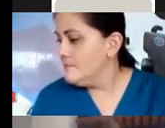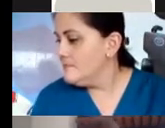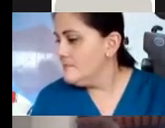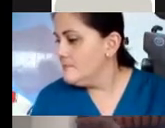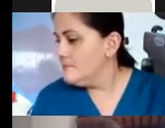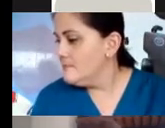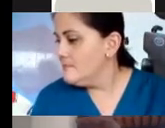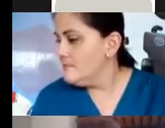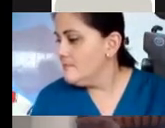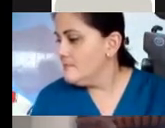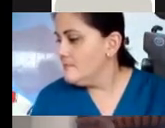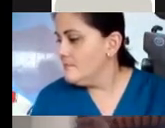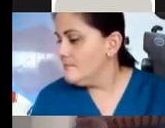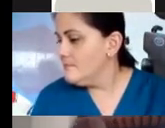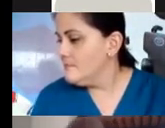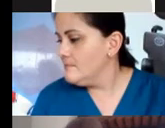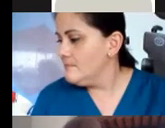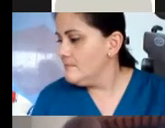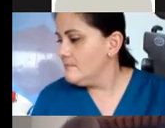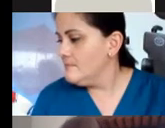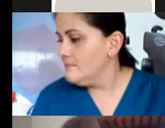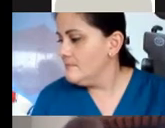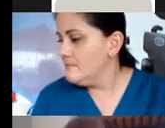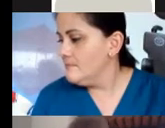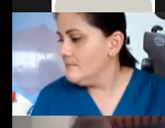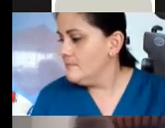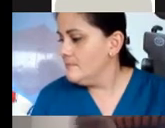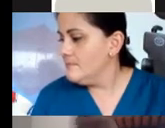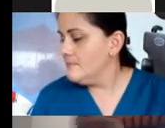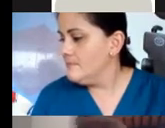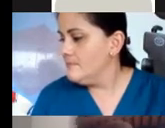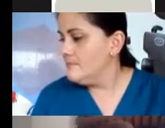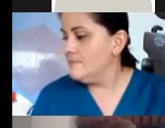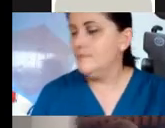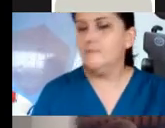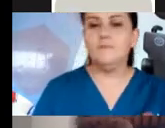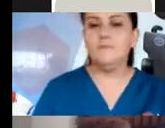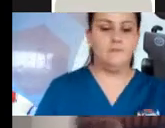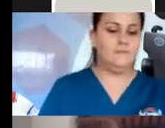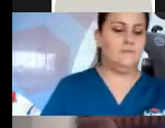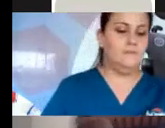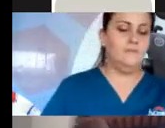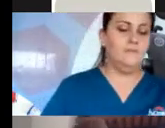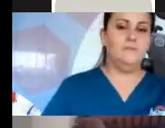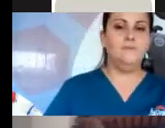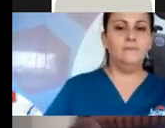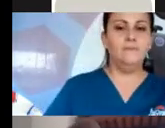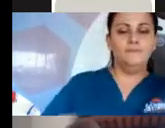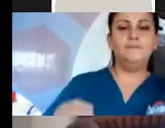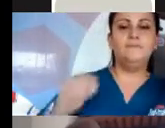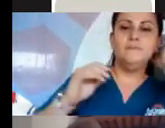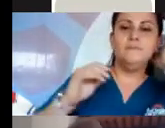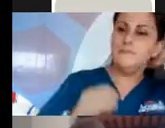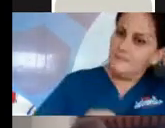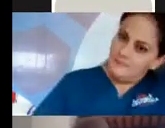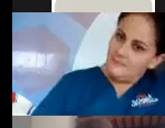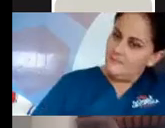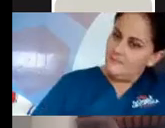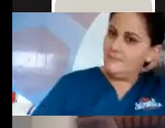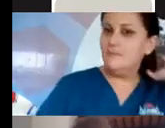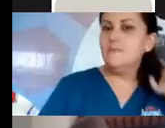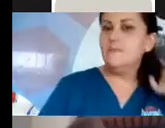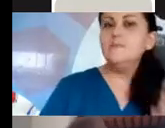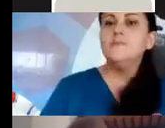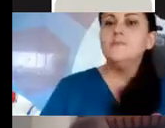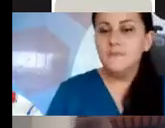rígida y muy agresiva de la paciente, donde se pueda ir trabajando con un soporte en zonas duras y contener